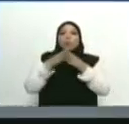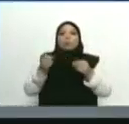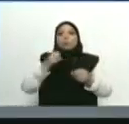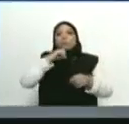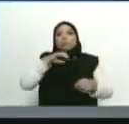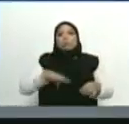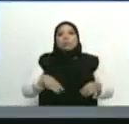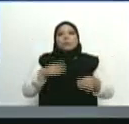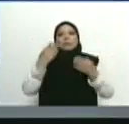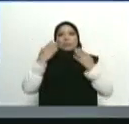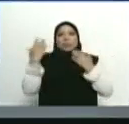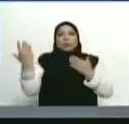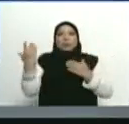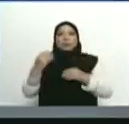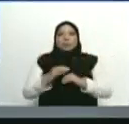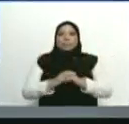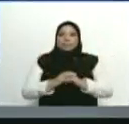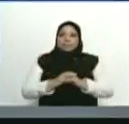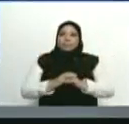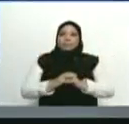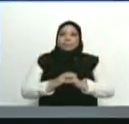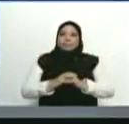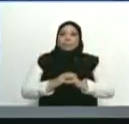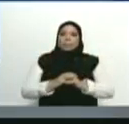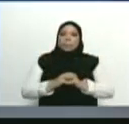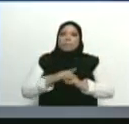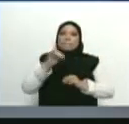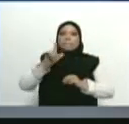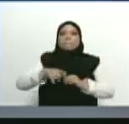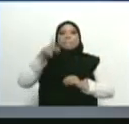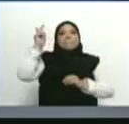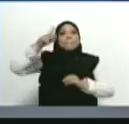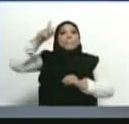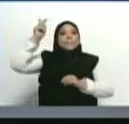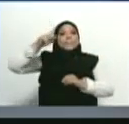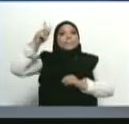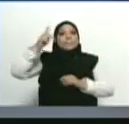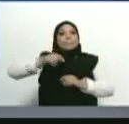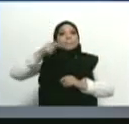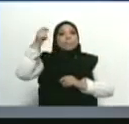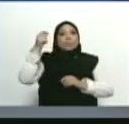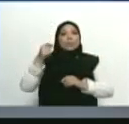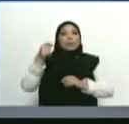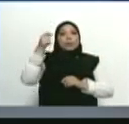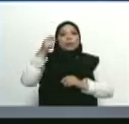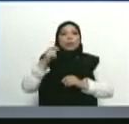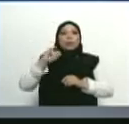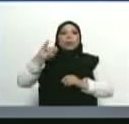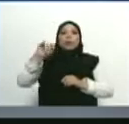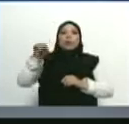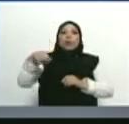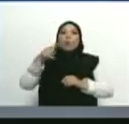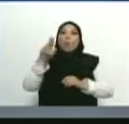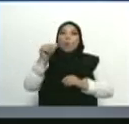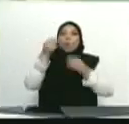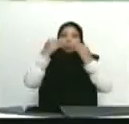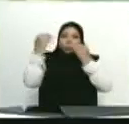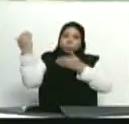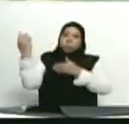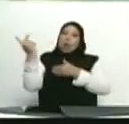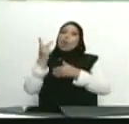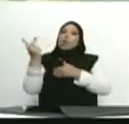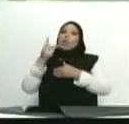historiadores, al vicealmirante Jesús Martín Acevedo, al profesor y diputado Juan Romero, y la